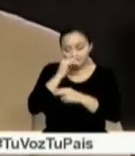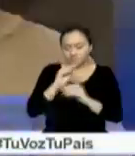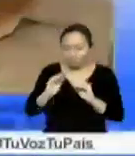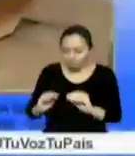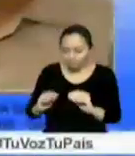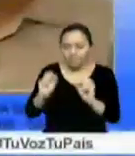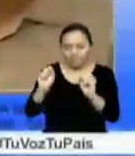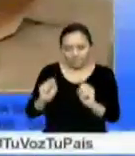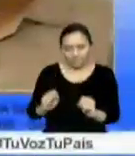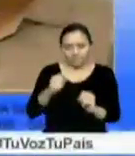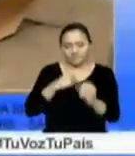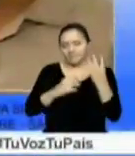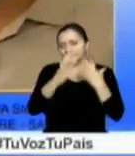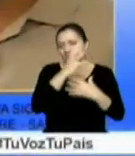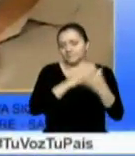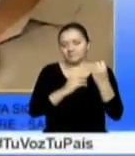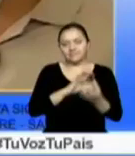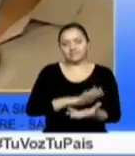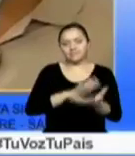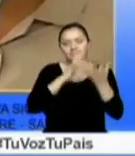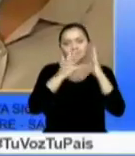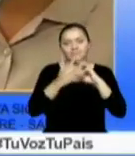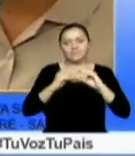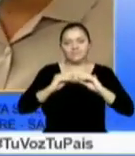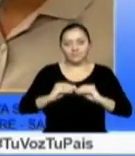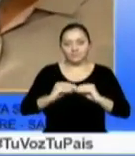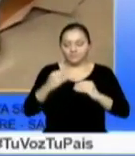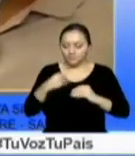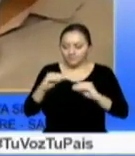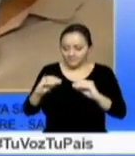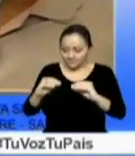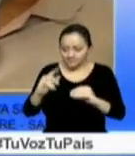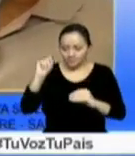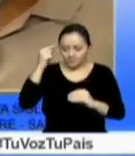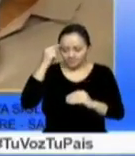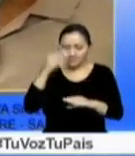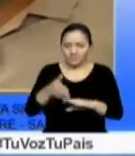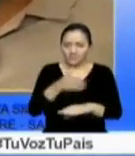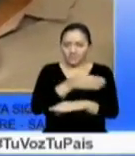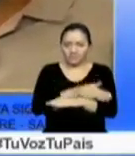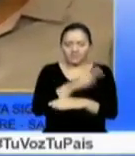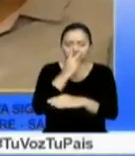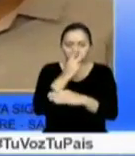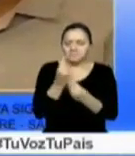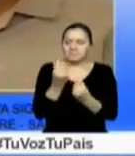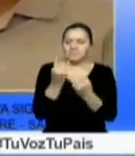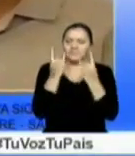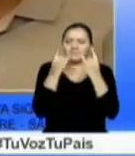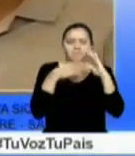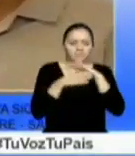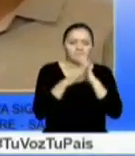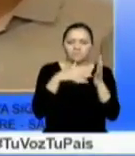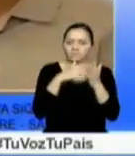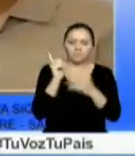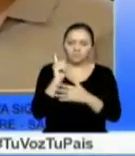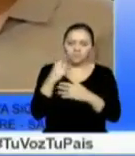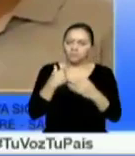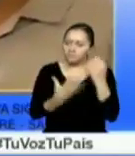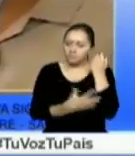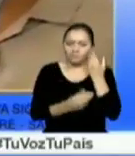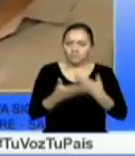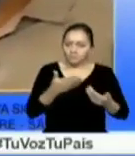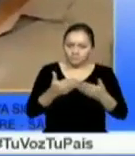parte del proceso histórico de la transformación educativa en el que no hacía falta tener dinero para acceder a una